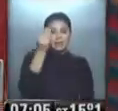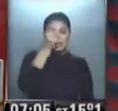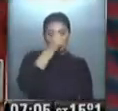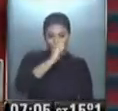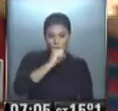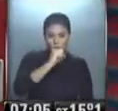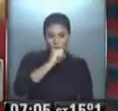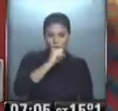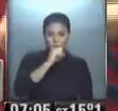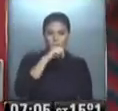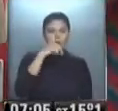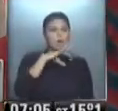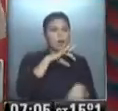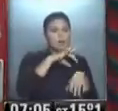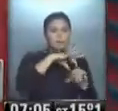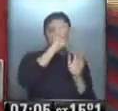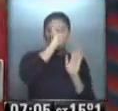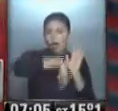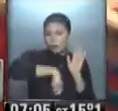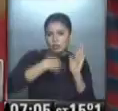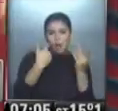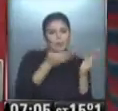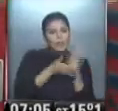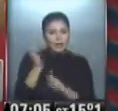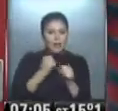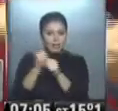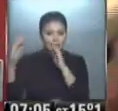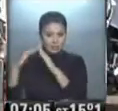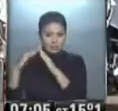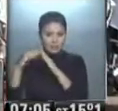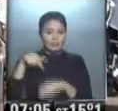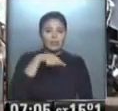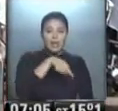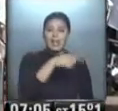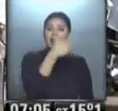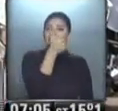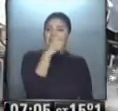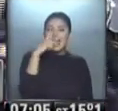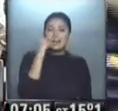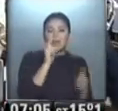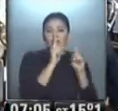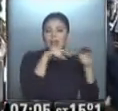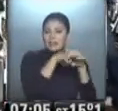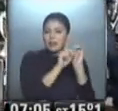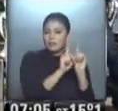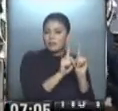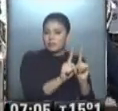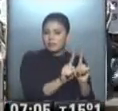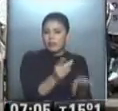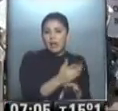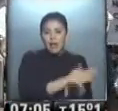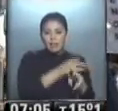semana la presidenta permaneció internada durante seis días en la fundación favaloro por haber sido intervenida